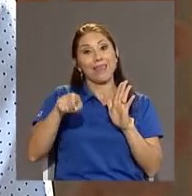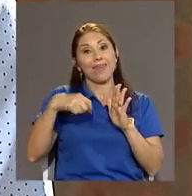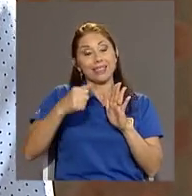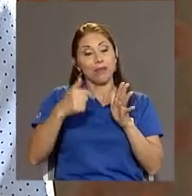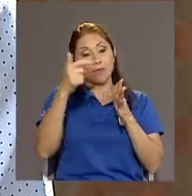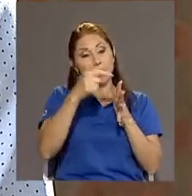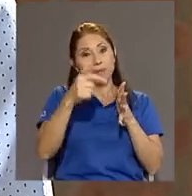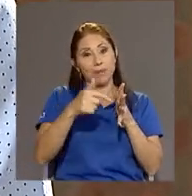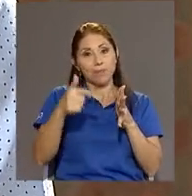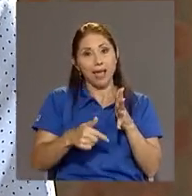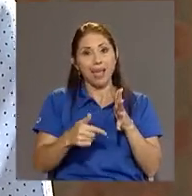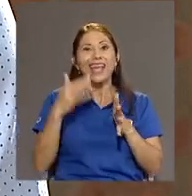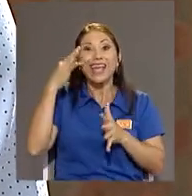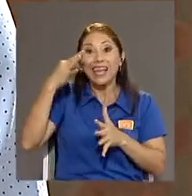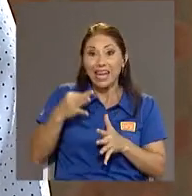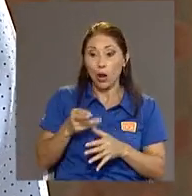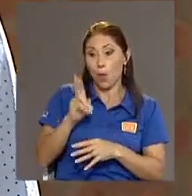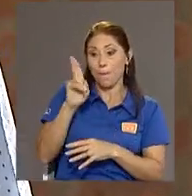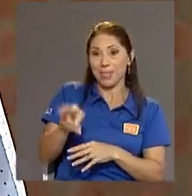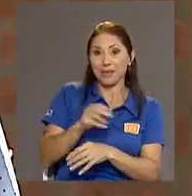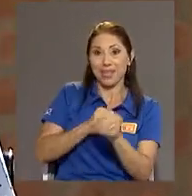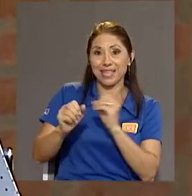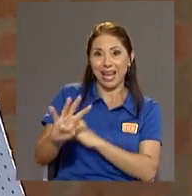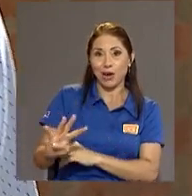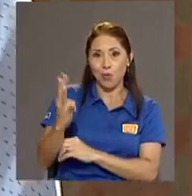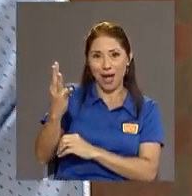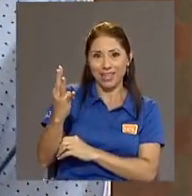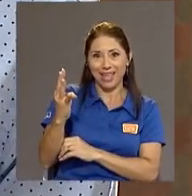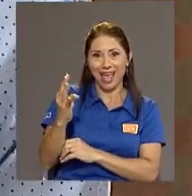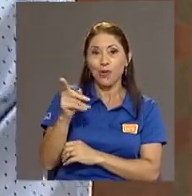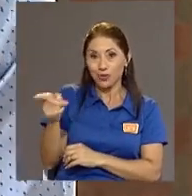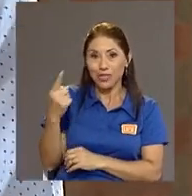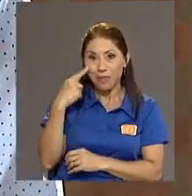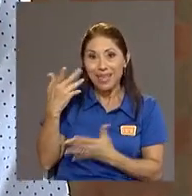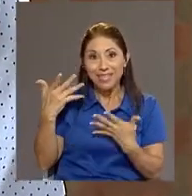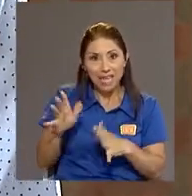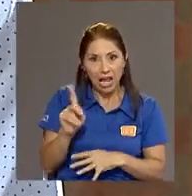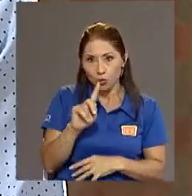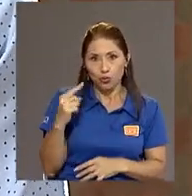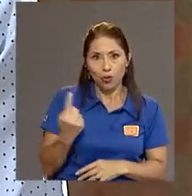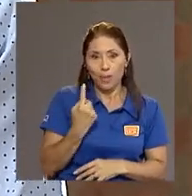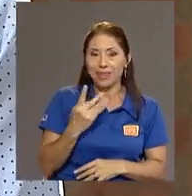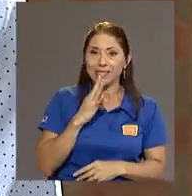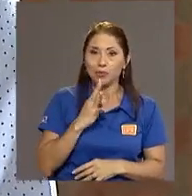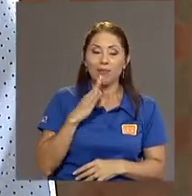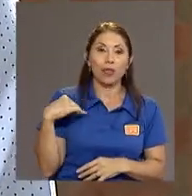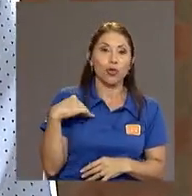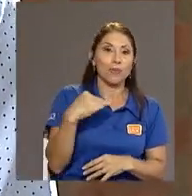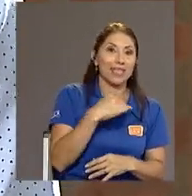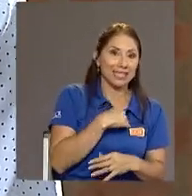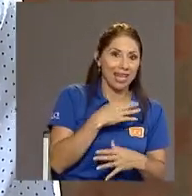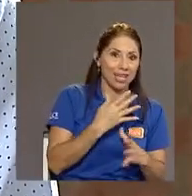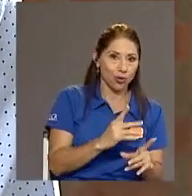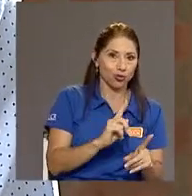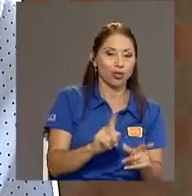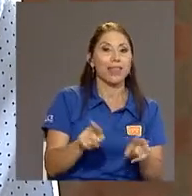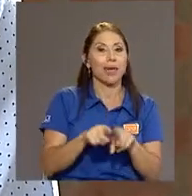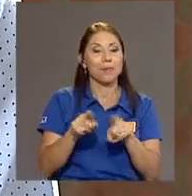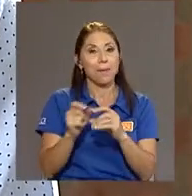Sala Cuarta, y como usted ve, aquí ya hay varios actores, ya no estamos hablando solamente de ministerios, sino Poder Judicial, no ha